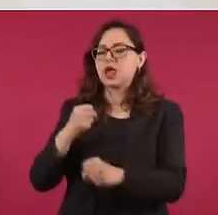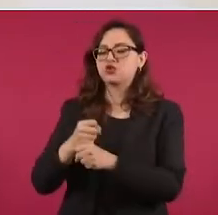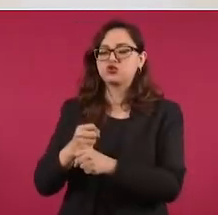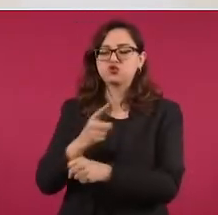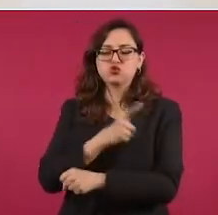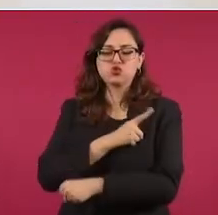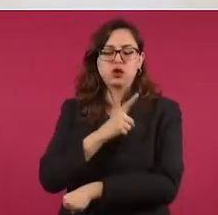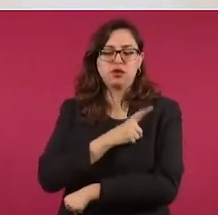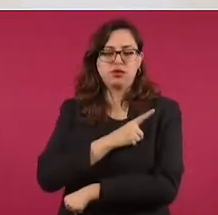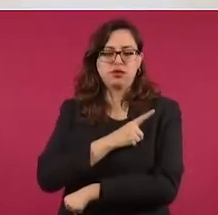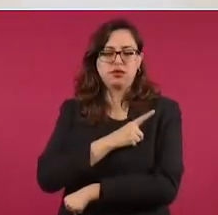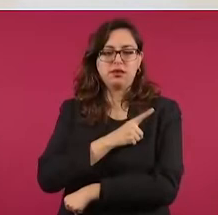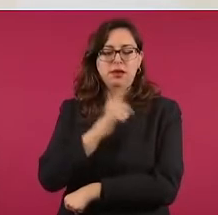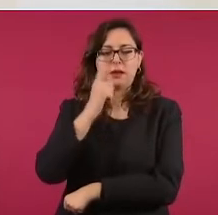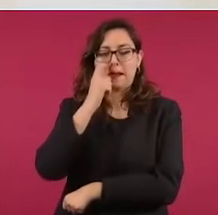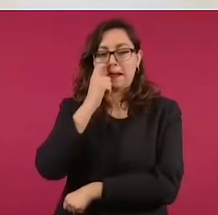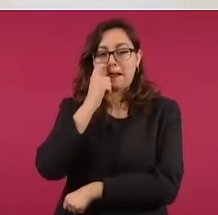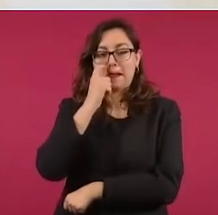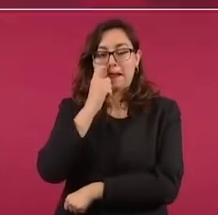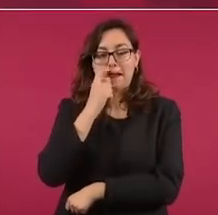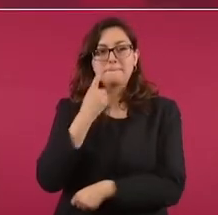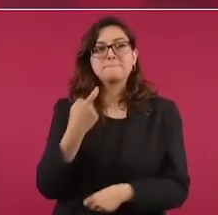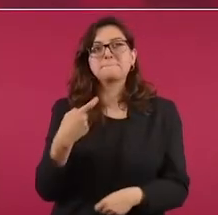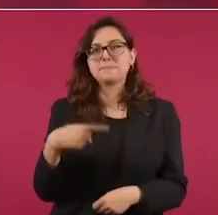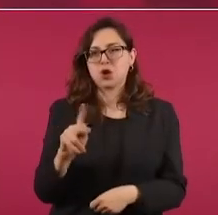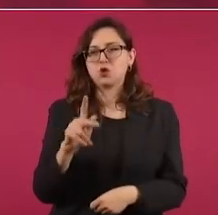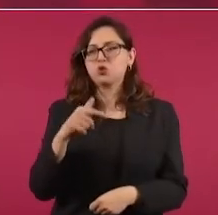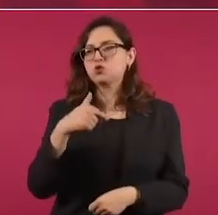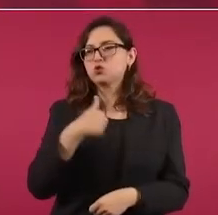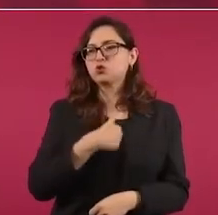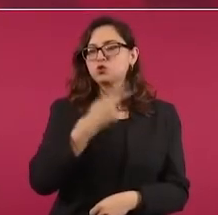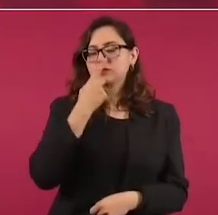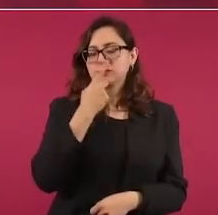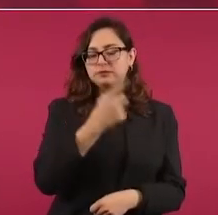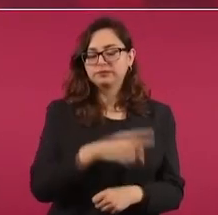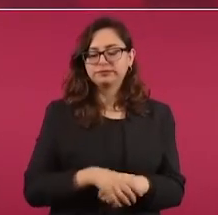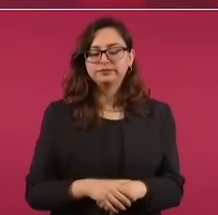es el libro que más me ha gustado